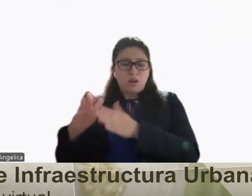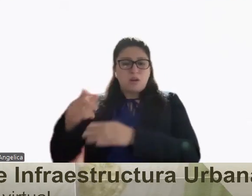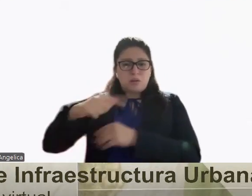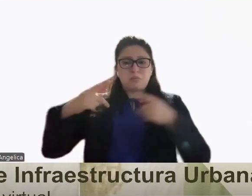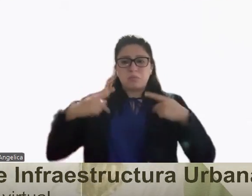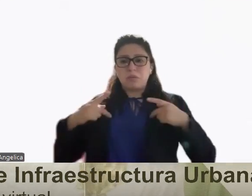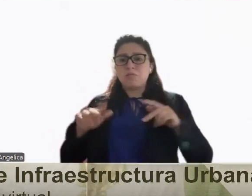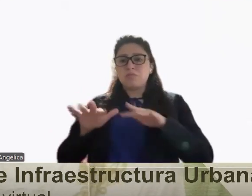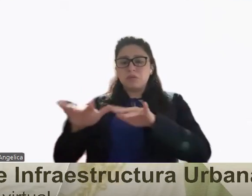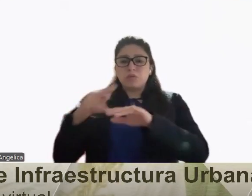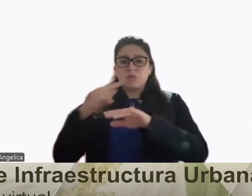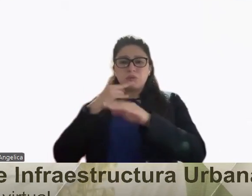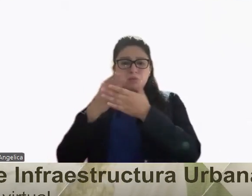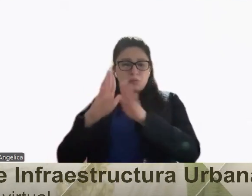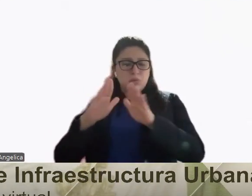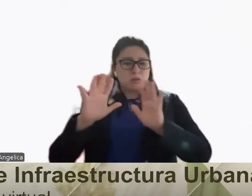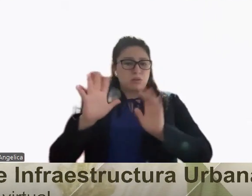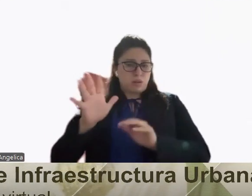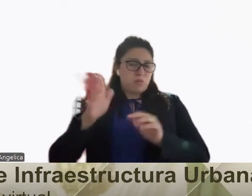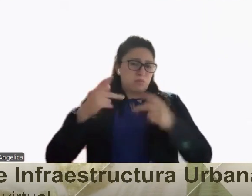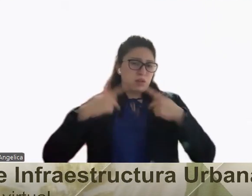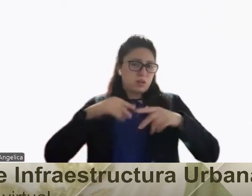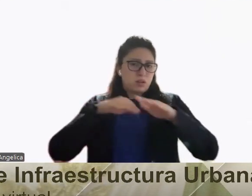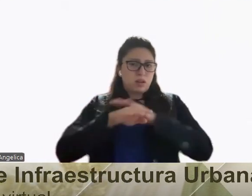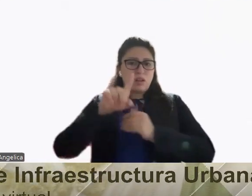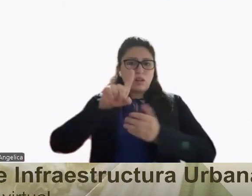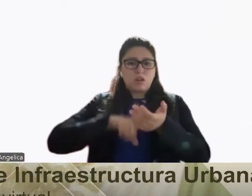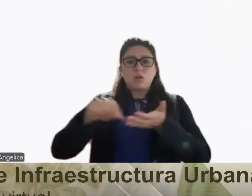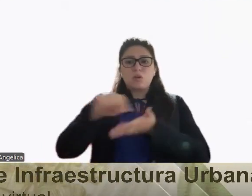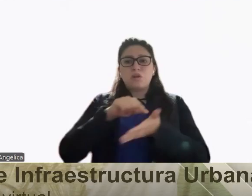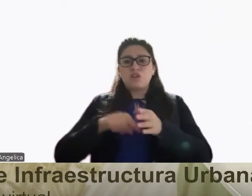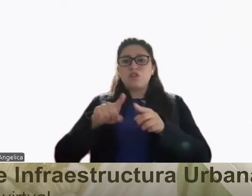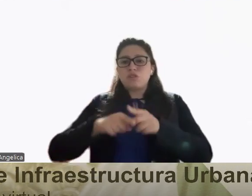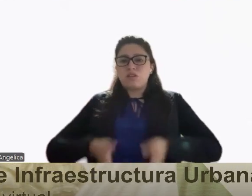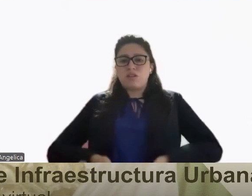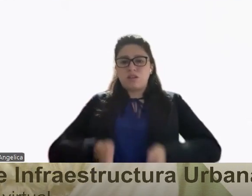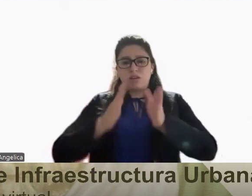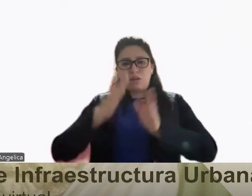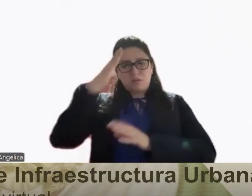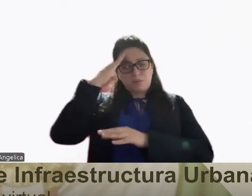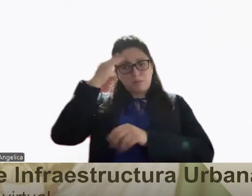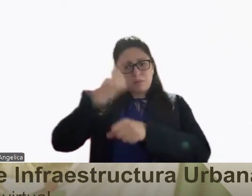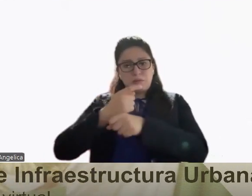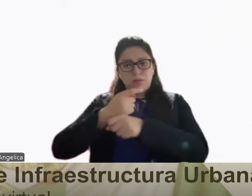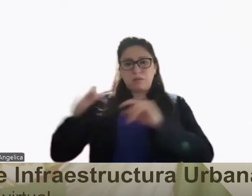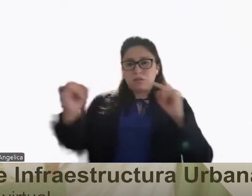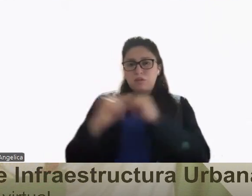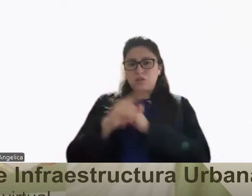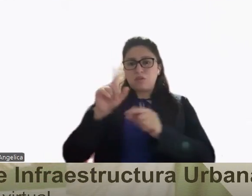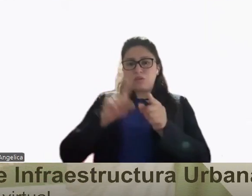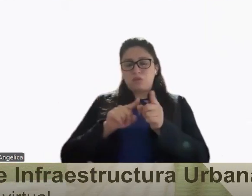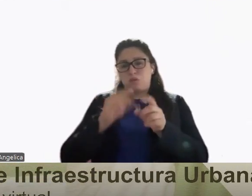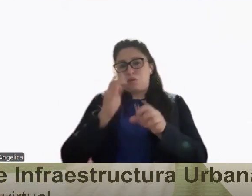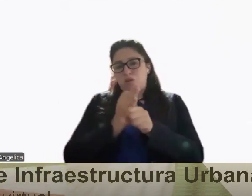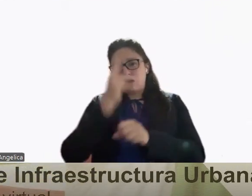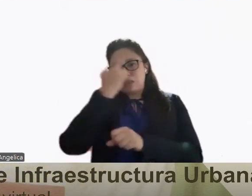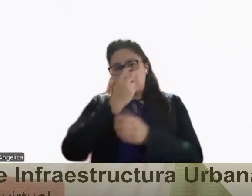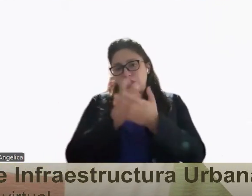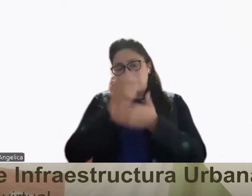esta actividad está efectivamente sobre la avenida donde se está estableciendo este criterio. No